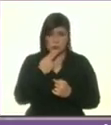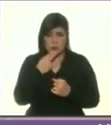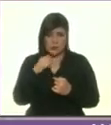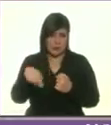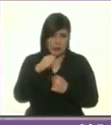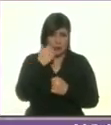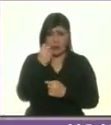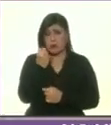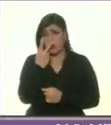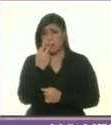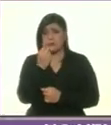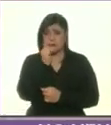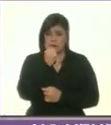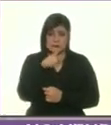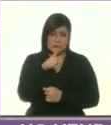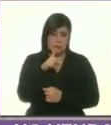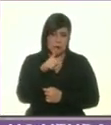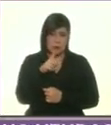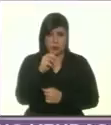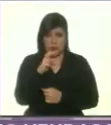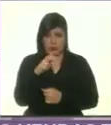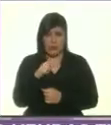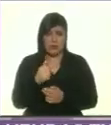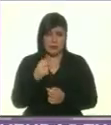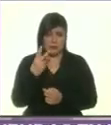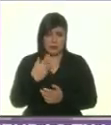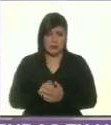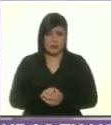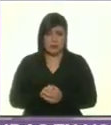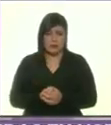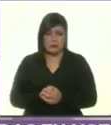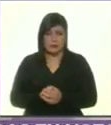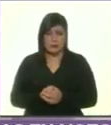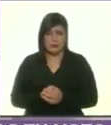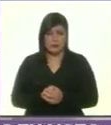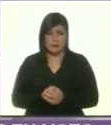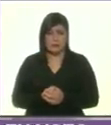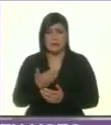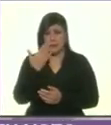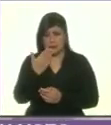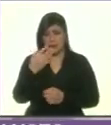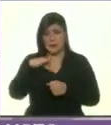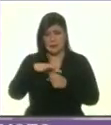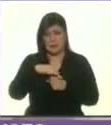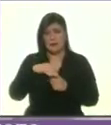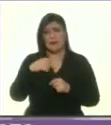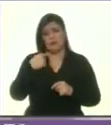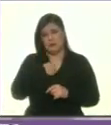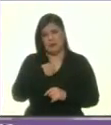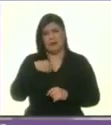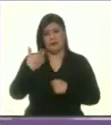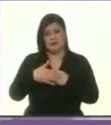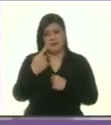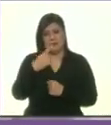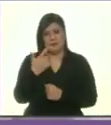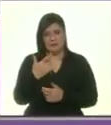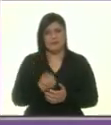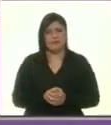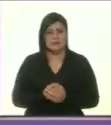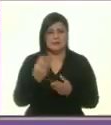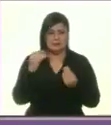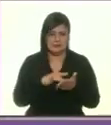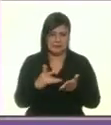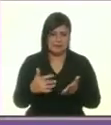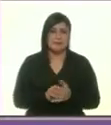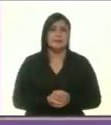serían dos nada más adelante pedirte que votes por mí el próximo primero de julio muchísimas